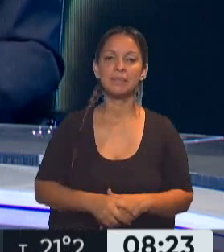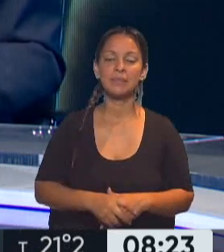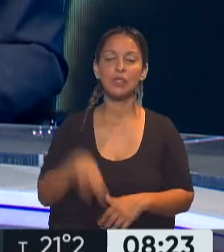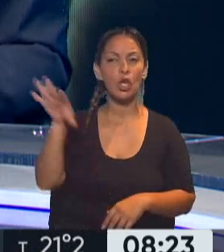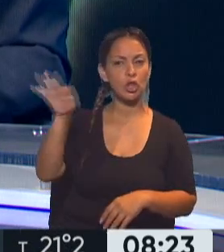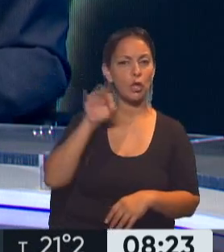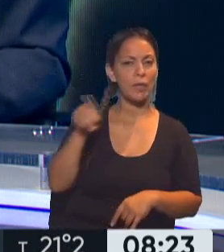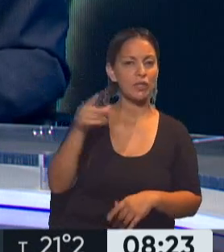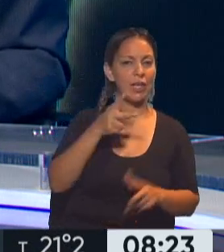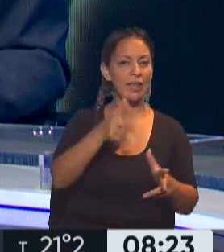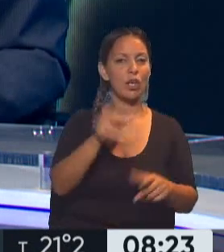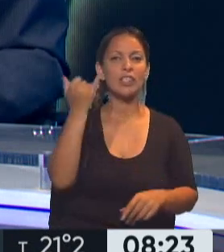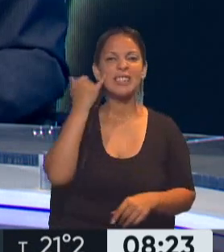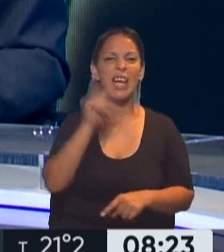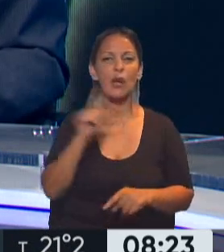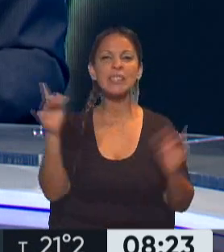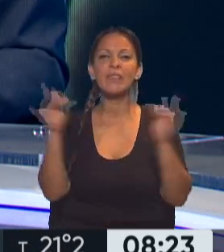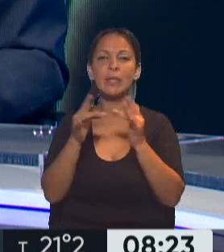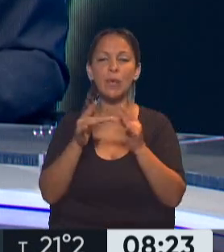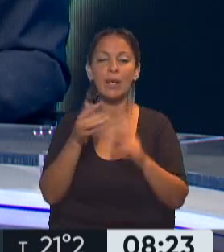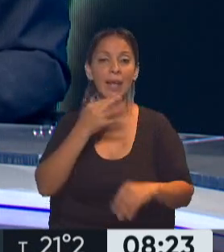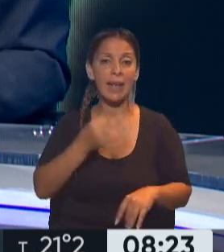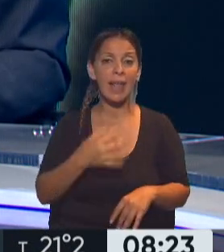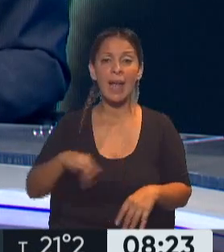esto que decía, ¿no? Ya no es virtualidad, estamos hablando de la